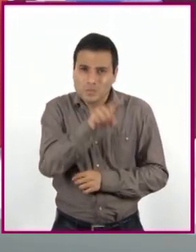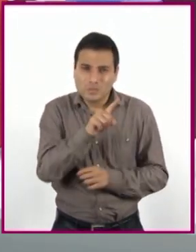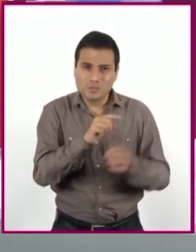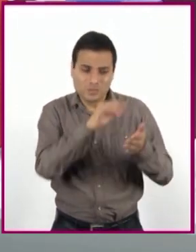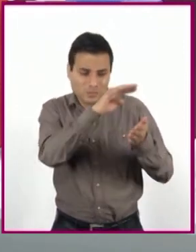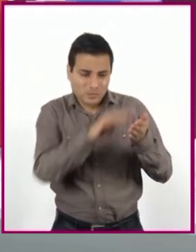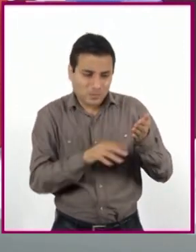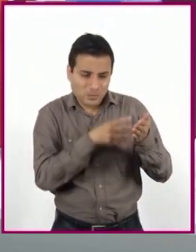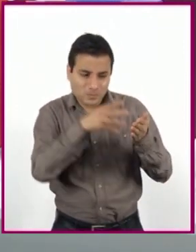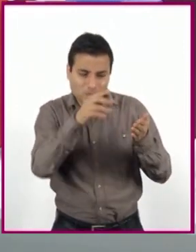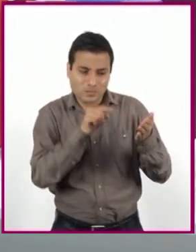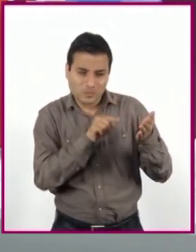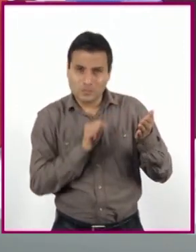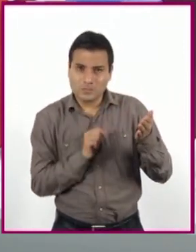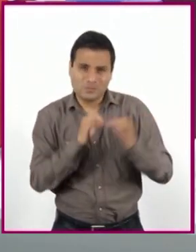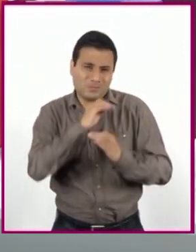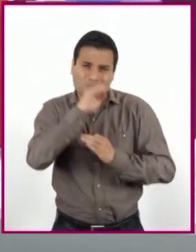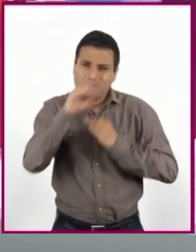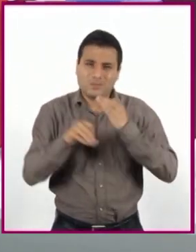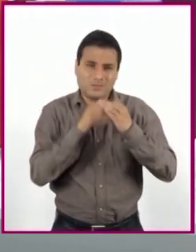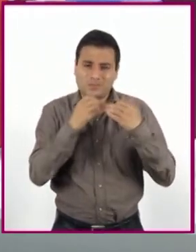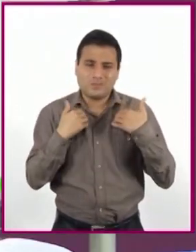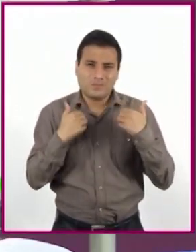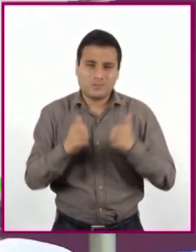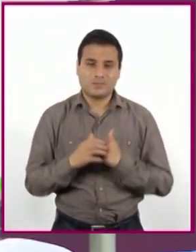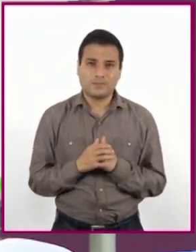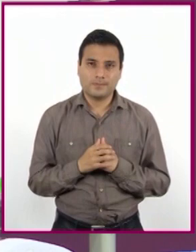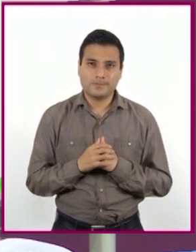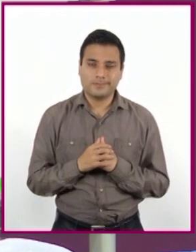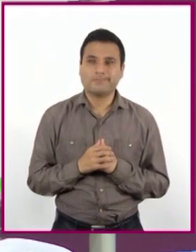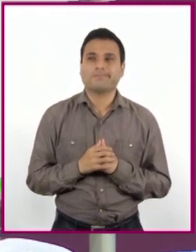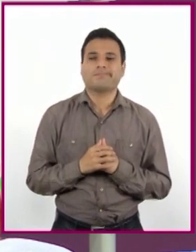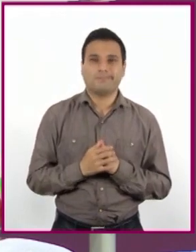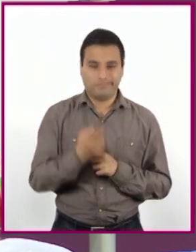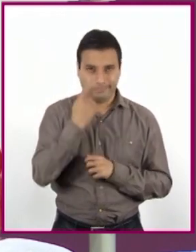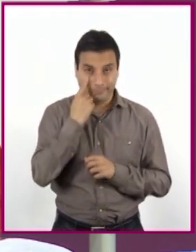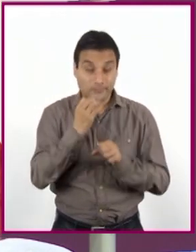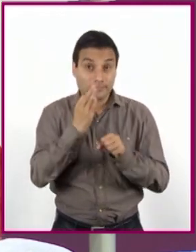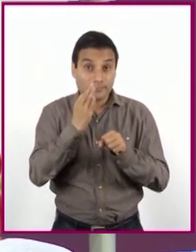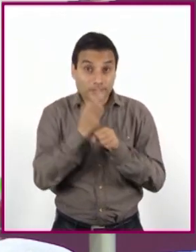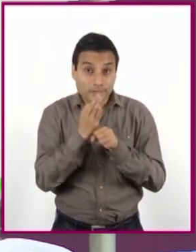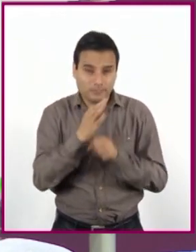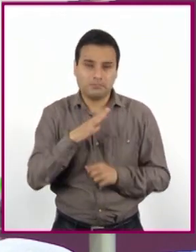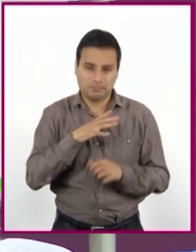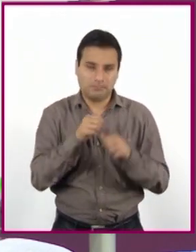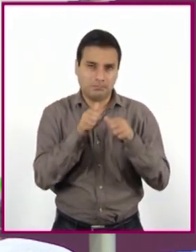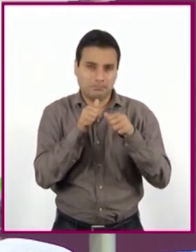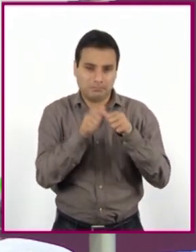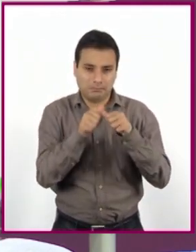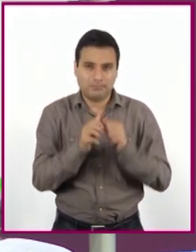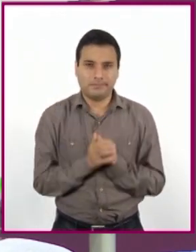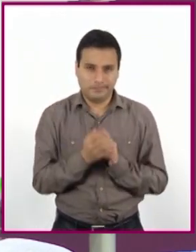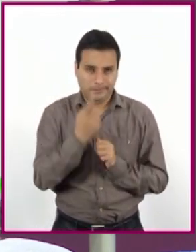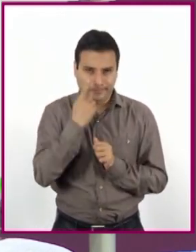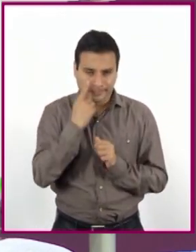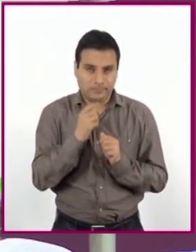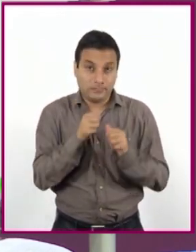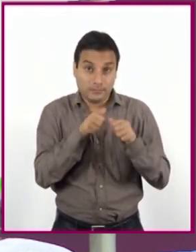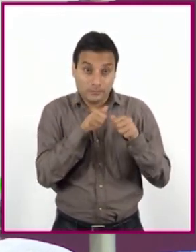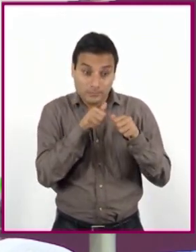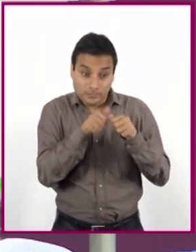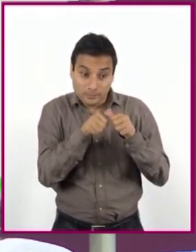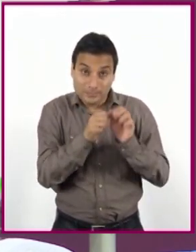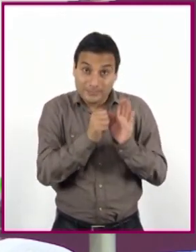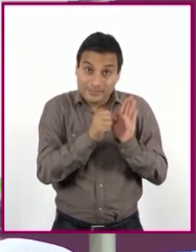tabla periódica es universal. Bueno, ahora tenemos algunas letras, por así decirlo, representarán los símbolos